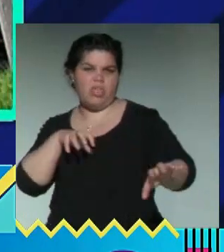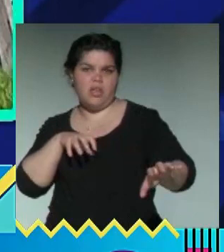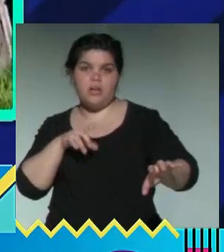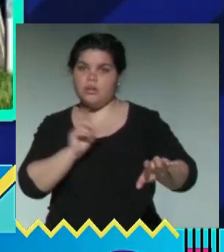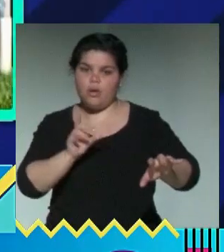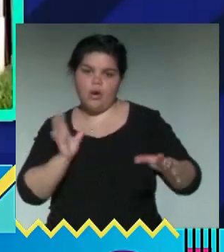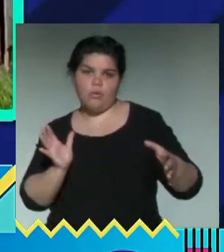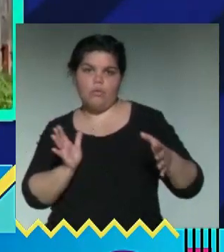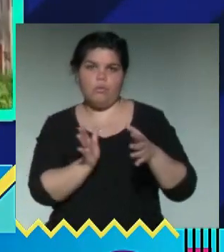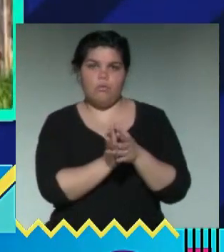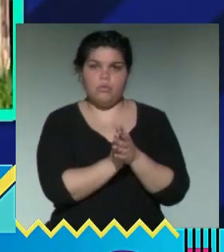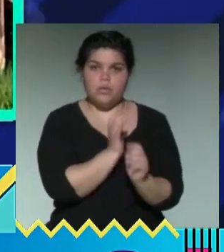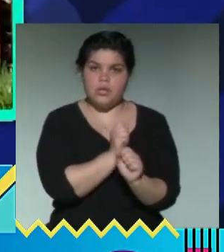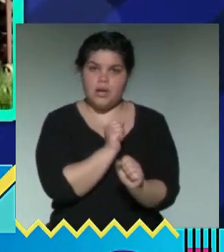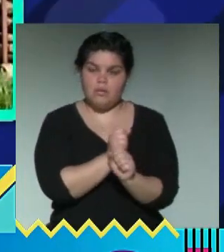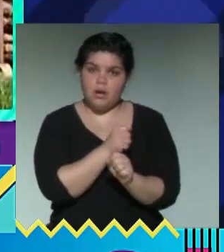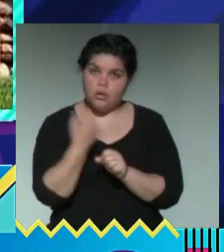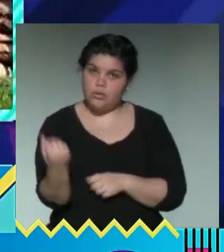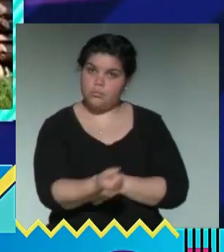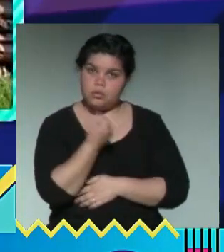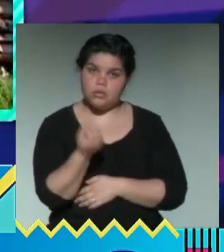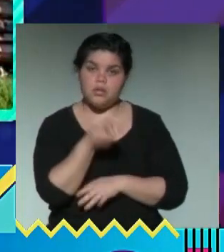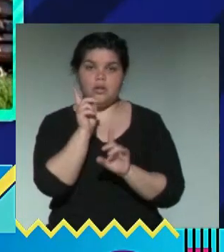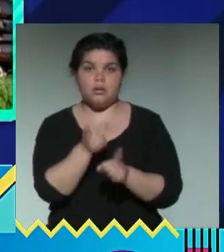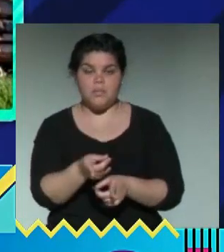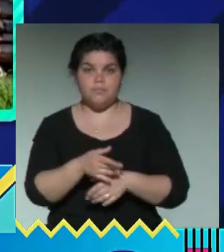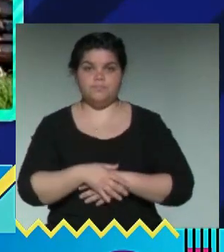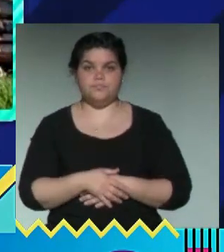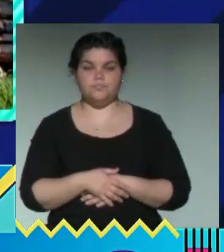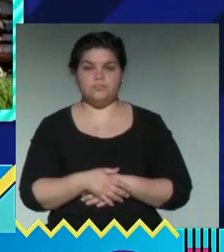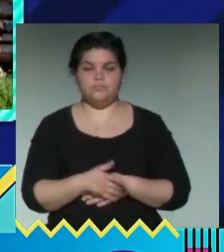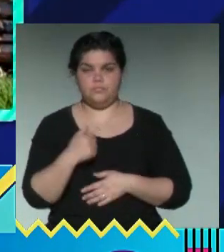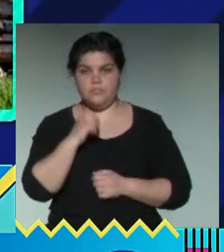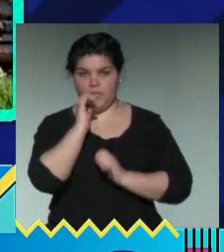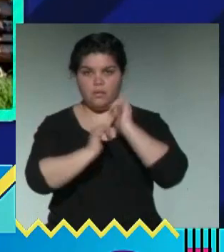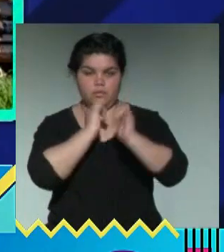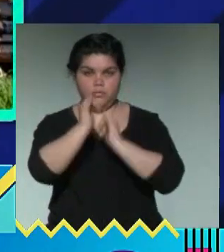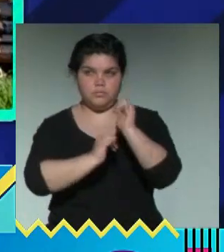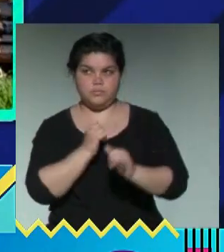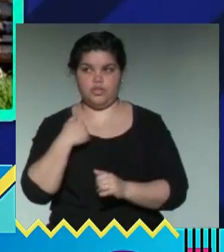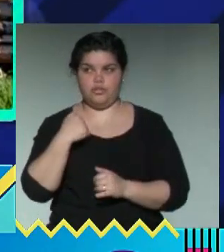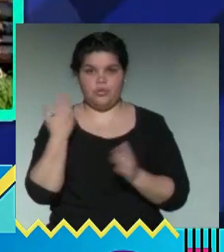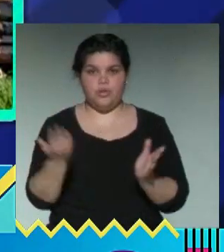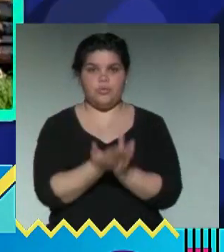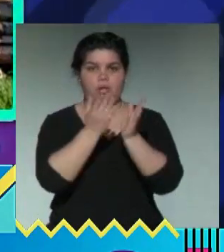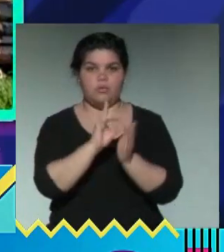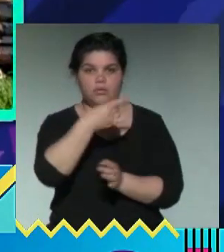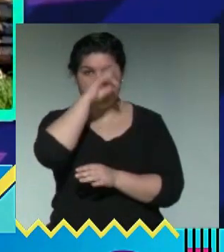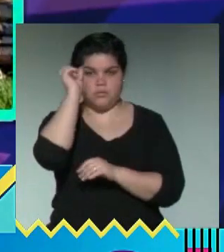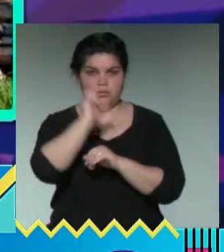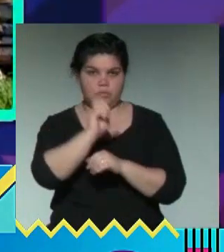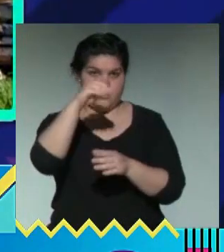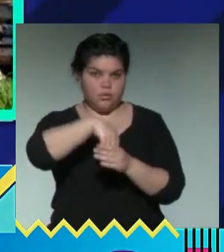este trabajo en conjunto. Y también en cuanto a, yo lo hablo desde como estudiante de la Universidad de Cuyo,